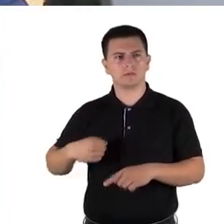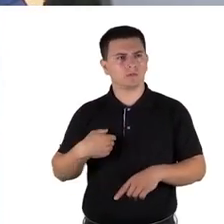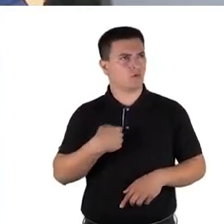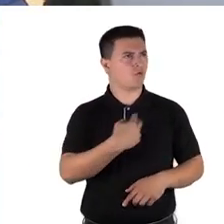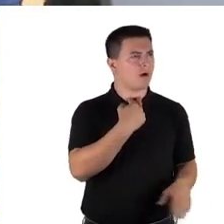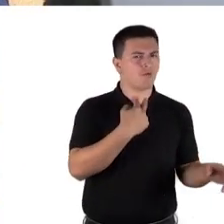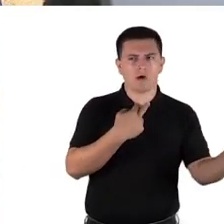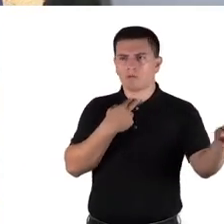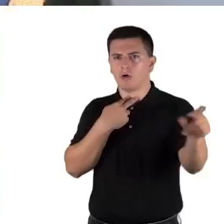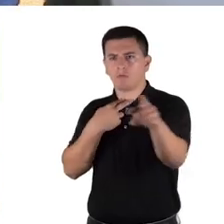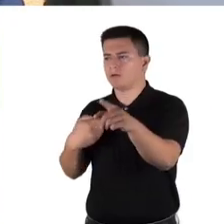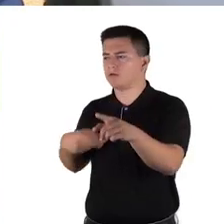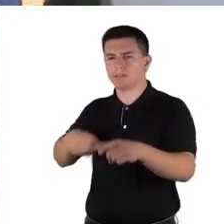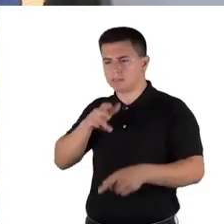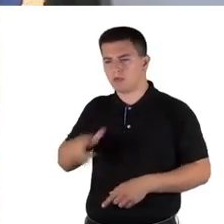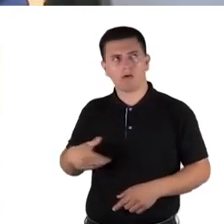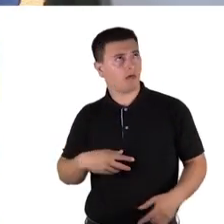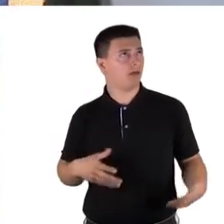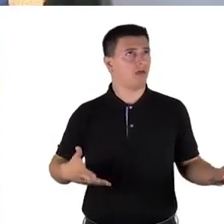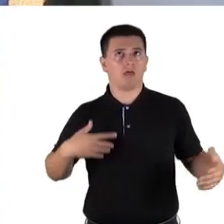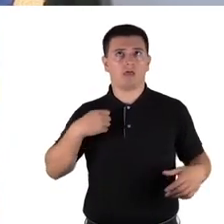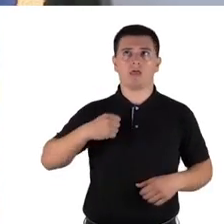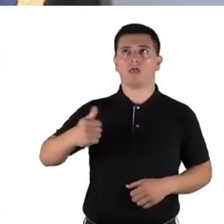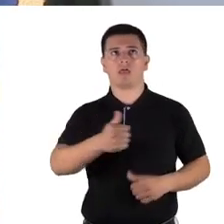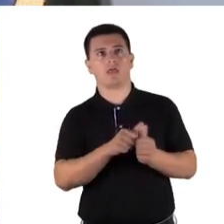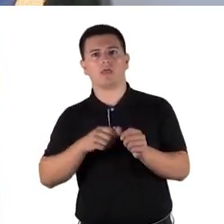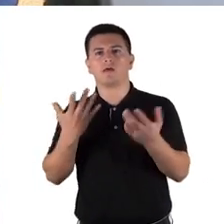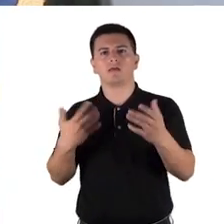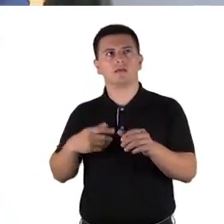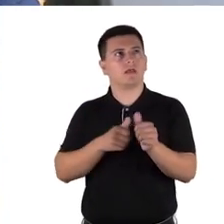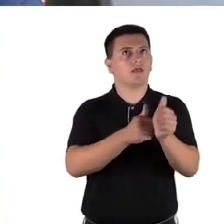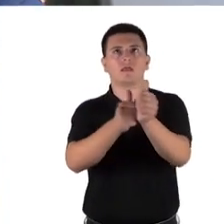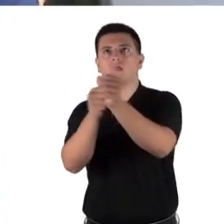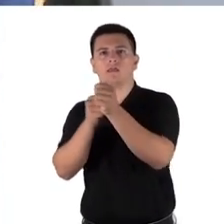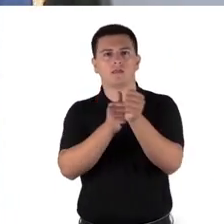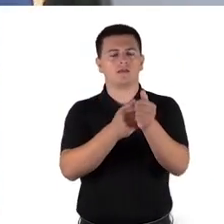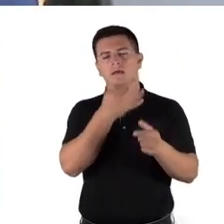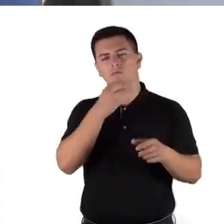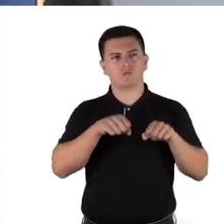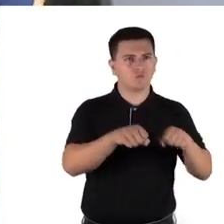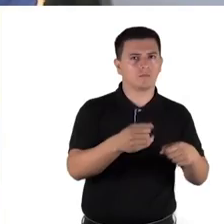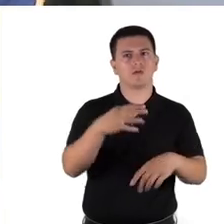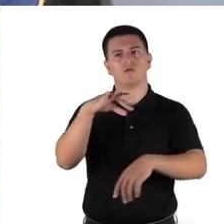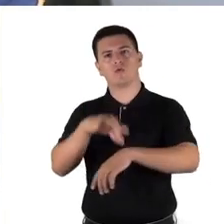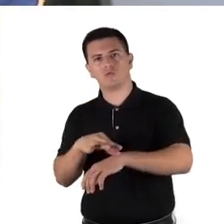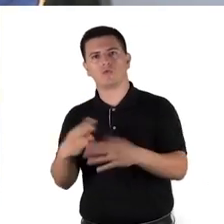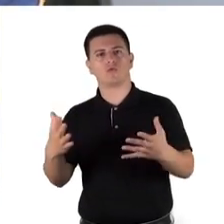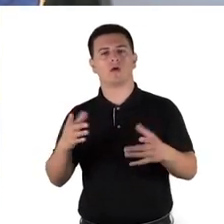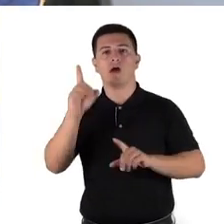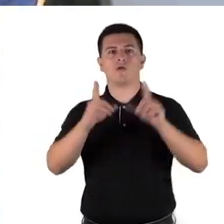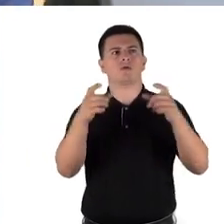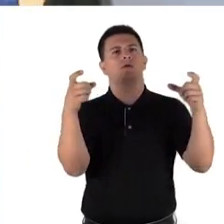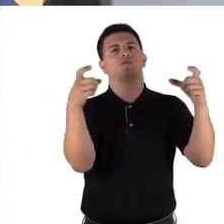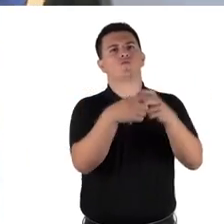¿Cómo hacer para que cada una de esas actividades que le imponemos finalmente a los chicos porque nos tienen que acompañar, tenga también algo de